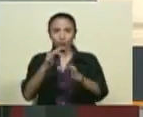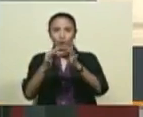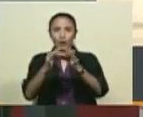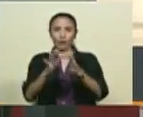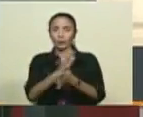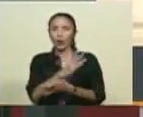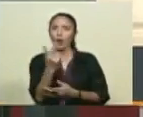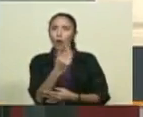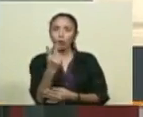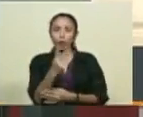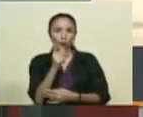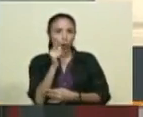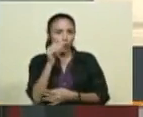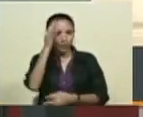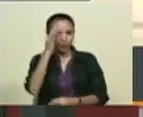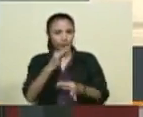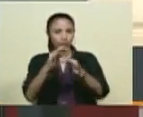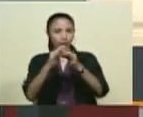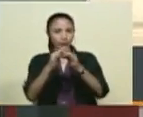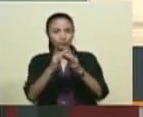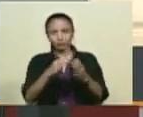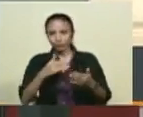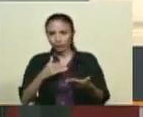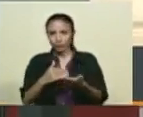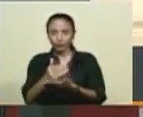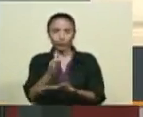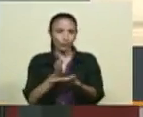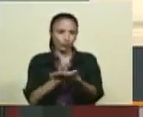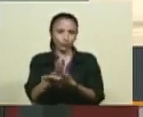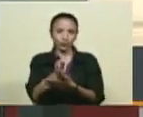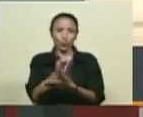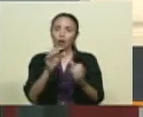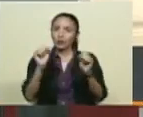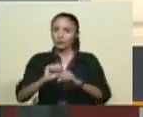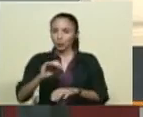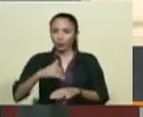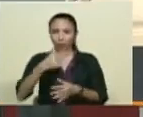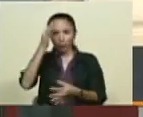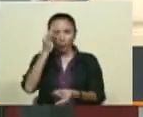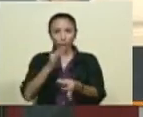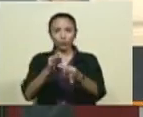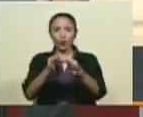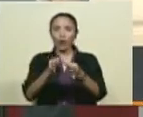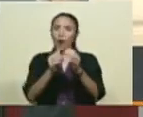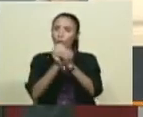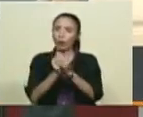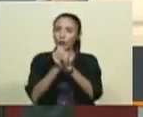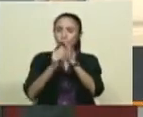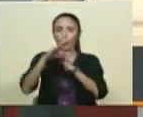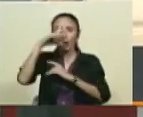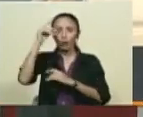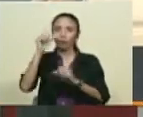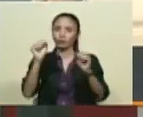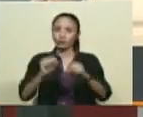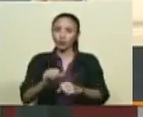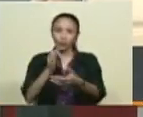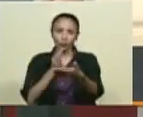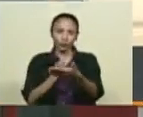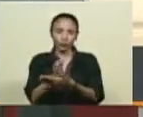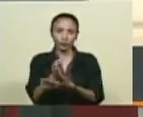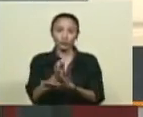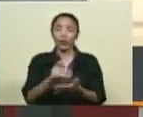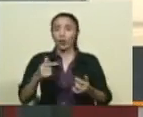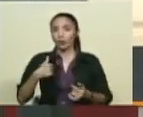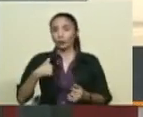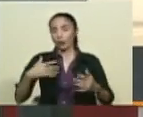Somos hombres de fe. Y con la fe es posible todo en esta vida. Yo estoy muy feliz de